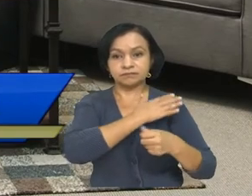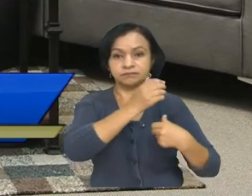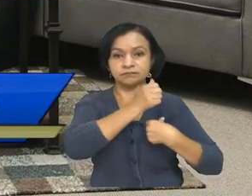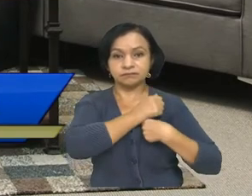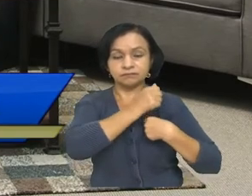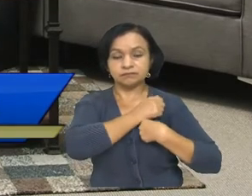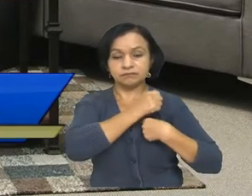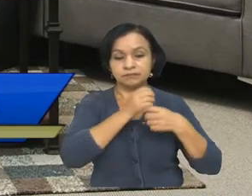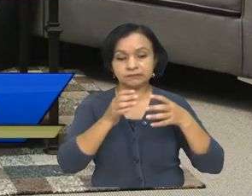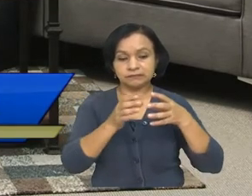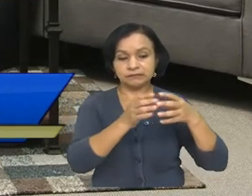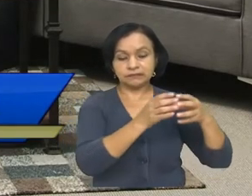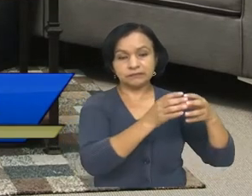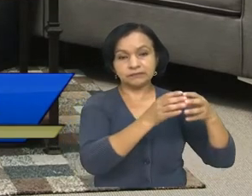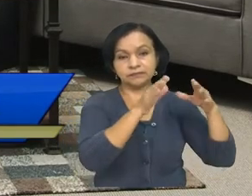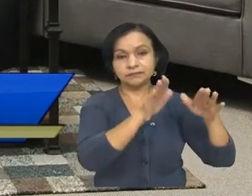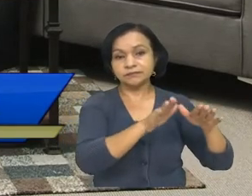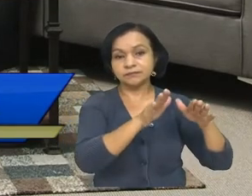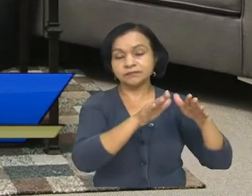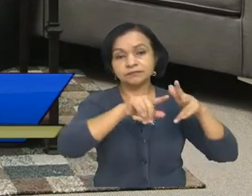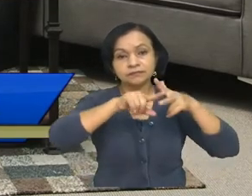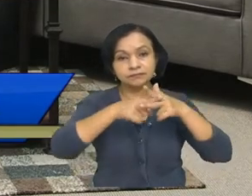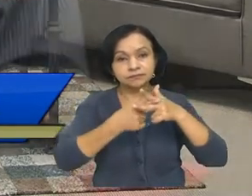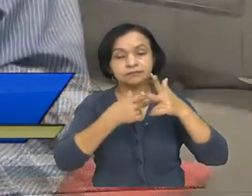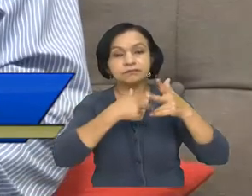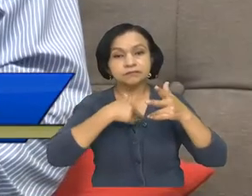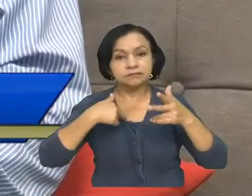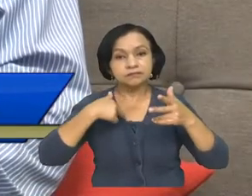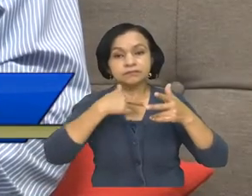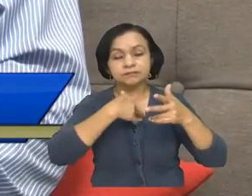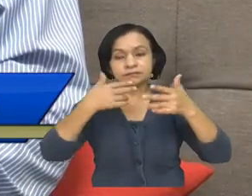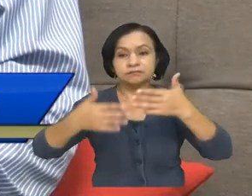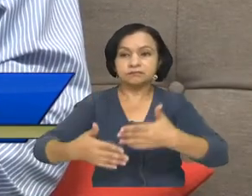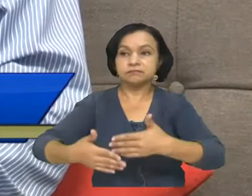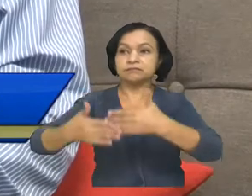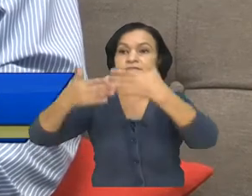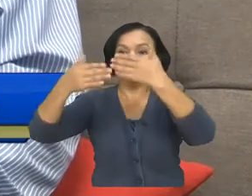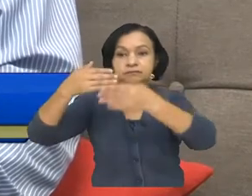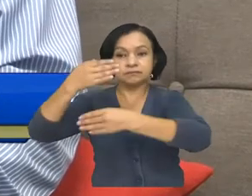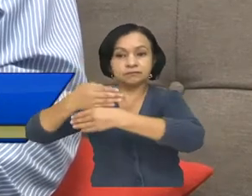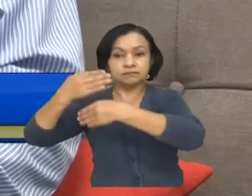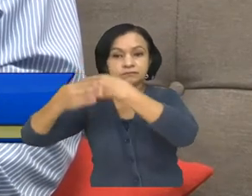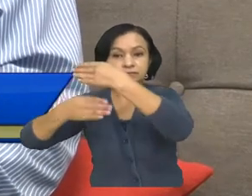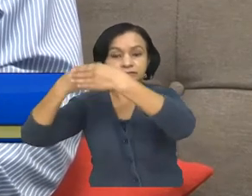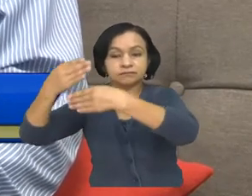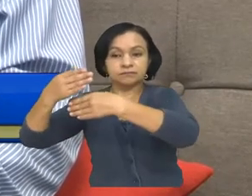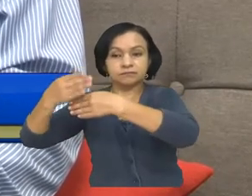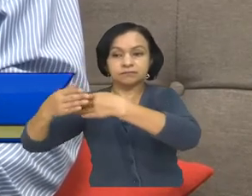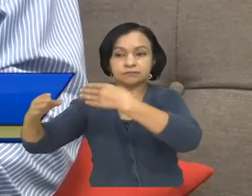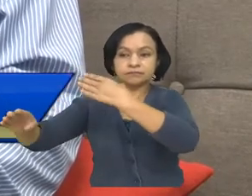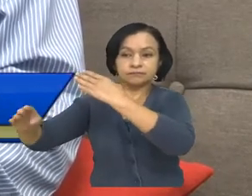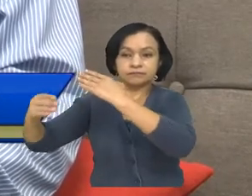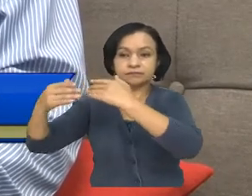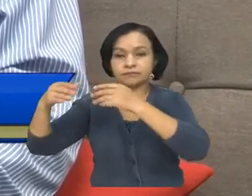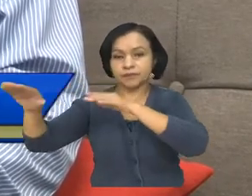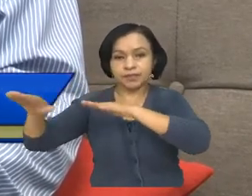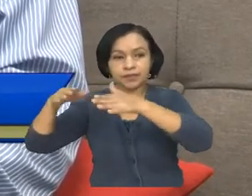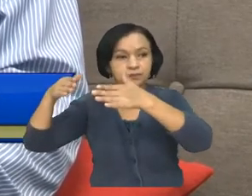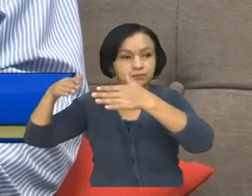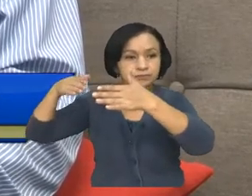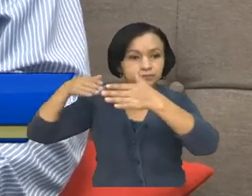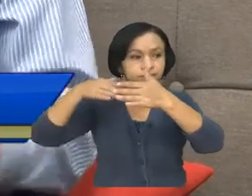en Vía Progreso. Entonces lo que nosotros comenzamos a hacer es hacer barricadas, a cortarle el paso a la guardia por